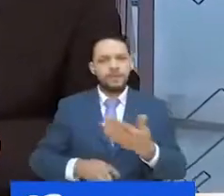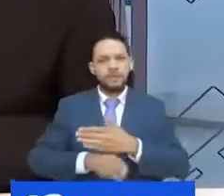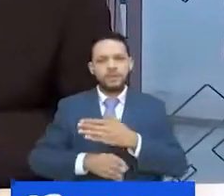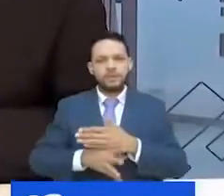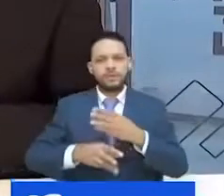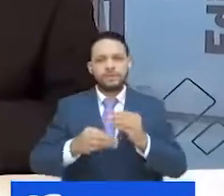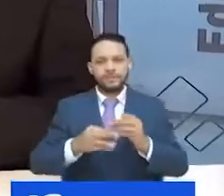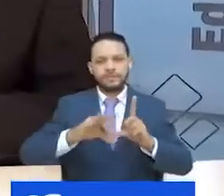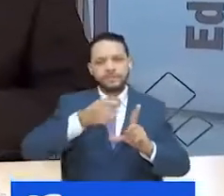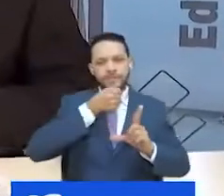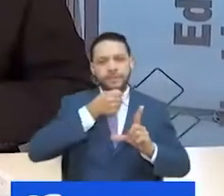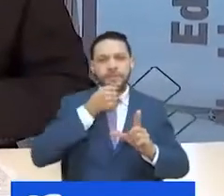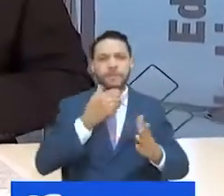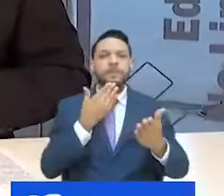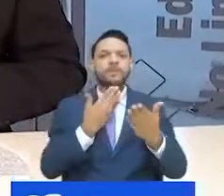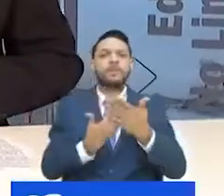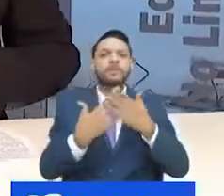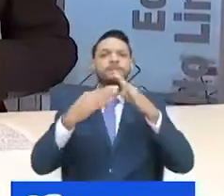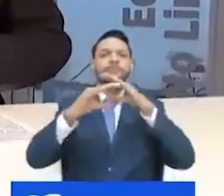todos ustedes. Una feliz noche.